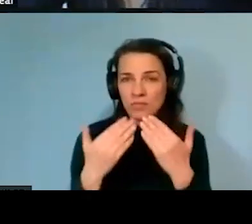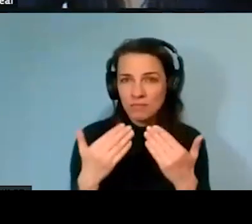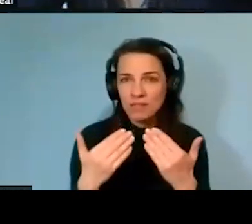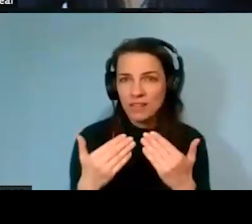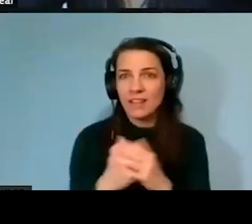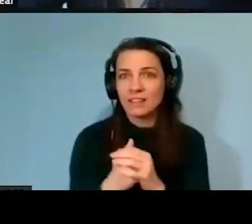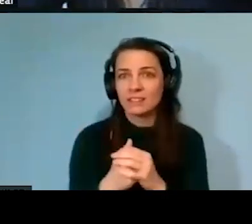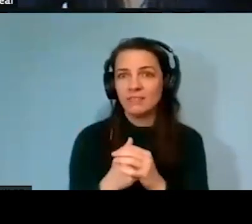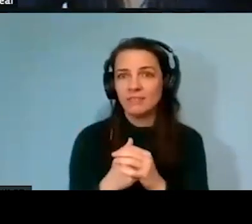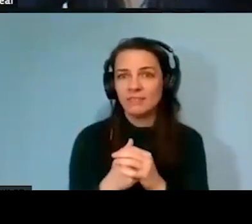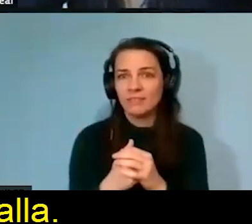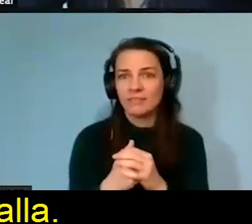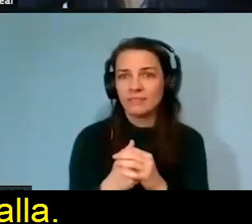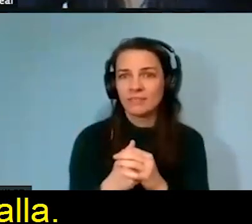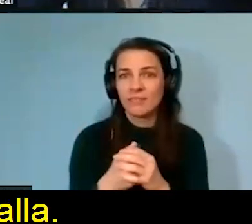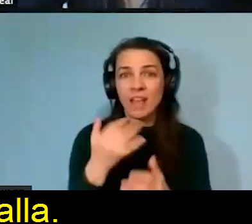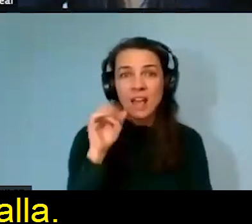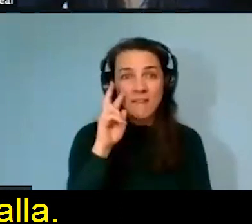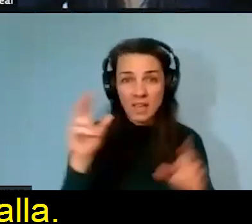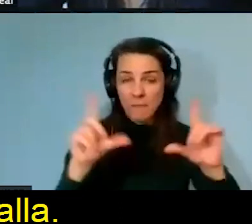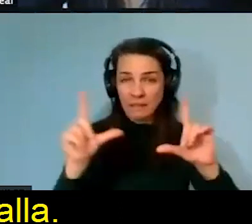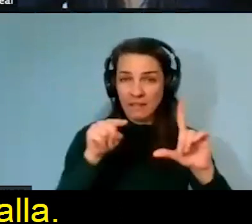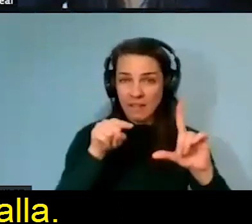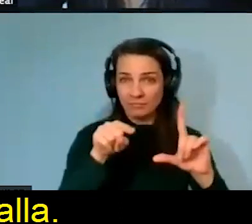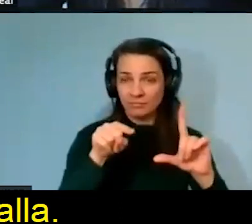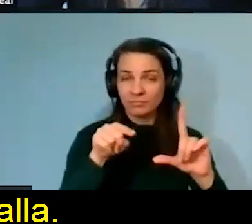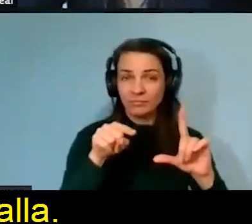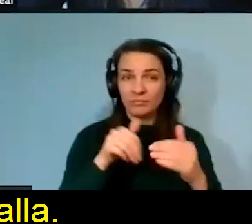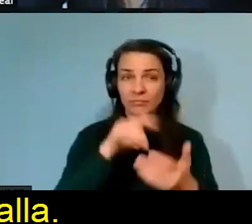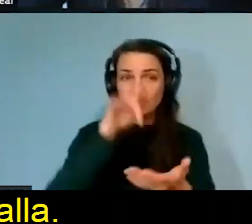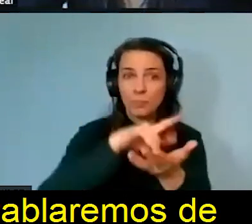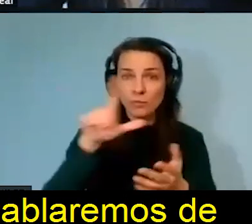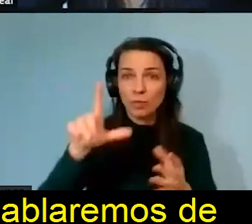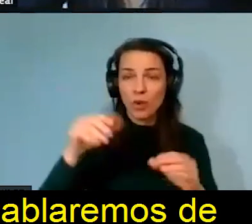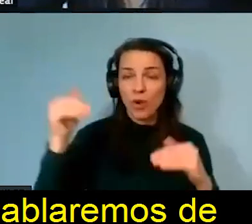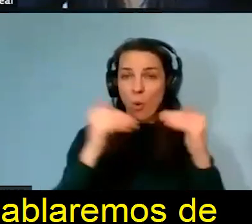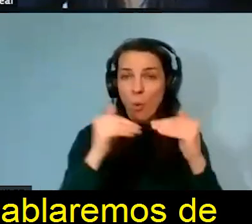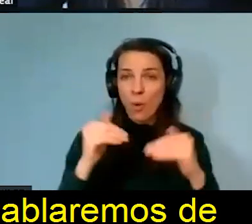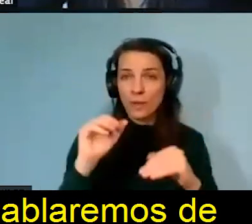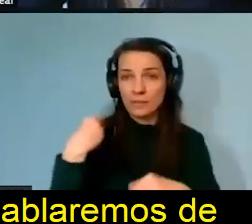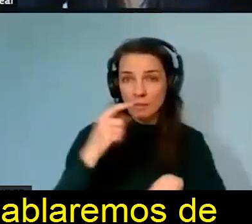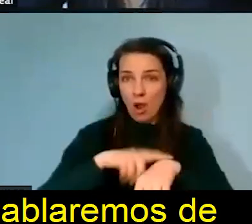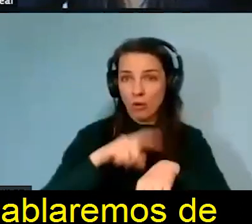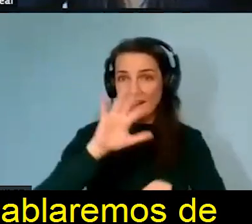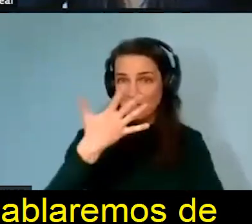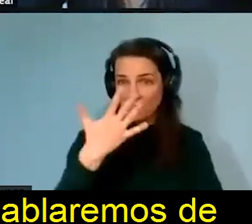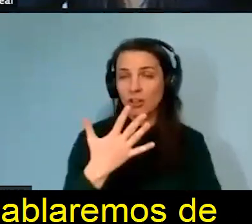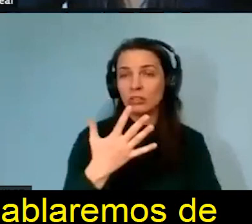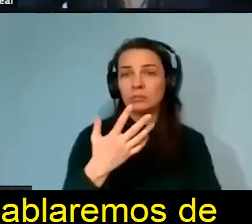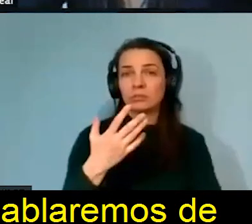gracias. Tenemos, lo estáis viendo en pantalla, el próximo jueves a la misma hora, a las 5, hablaremos